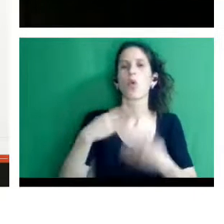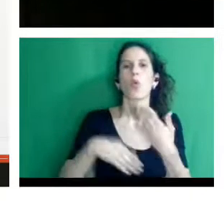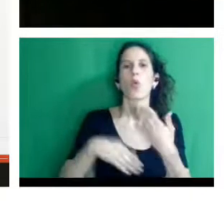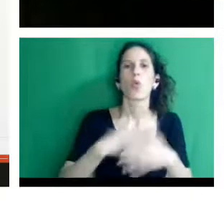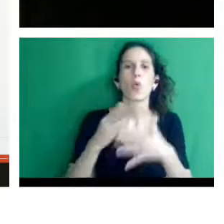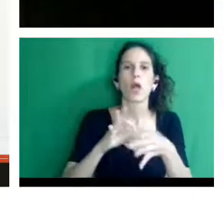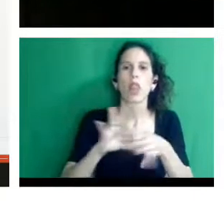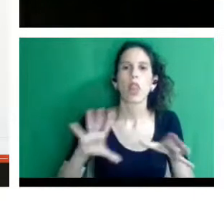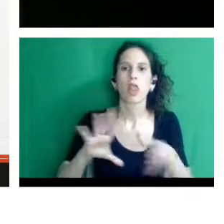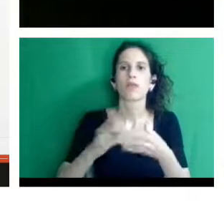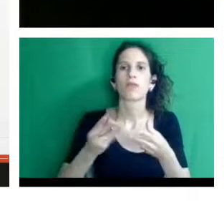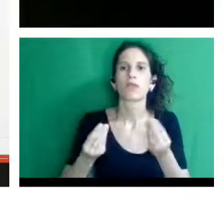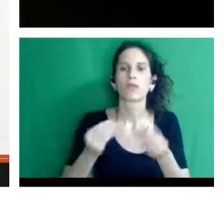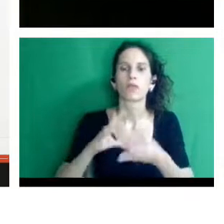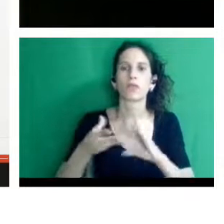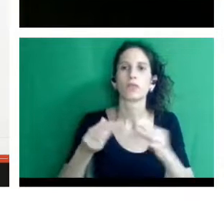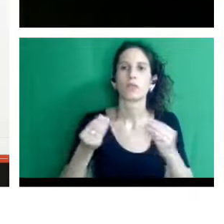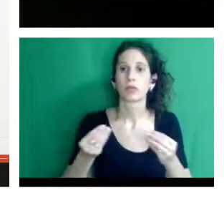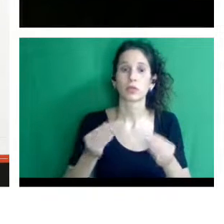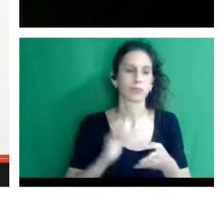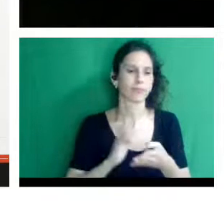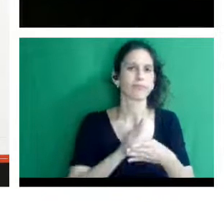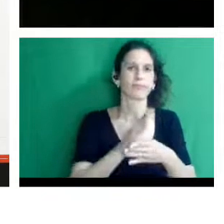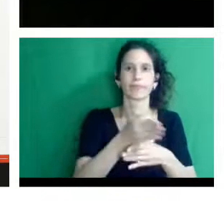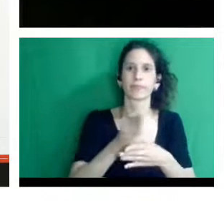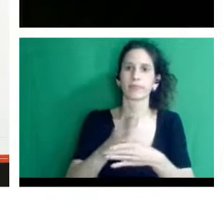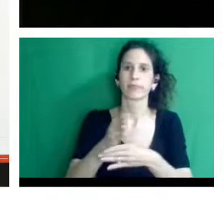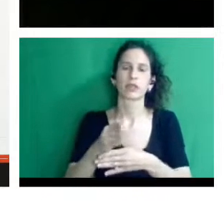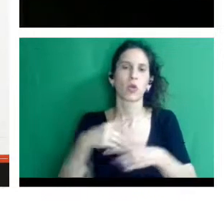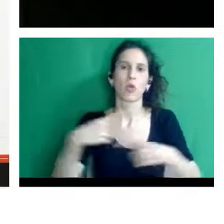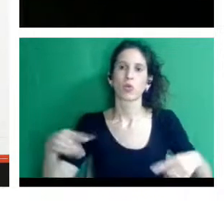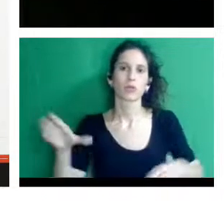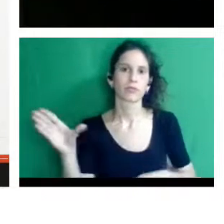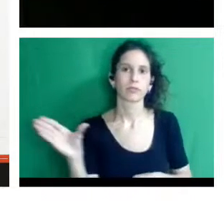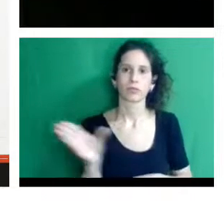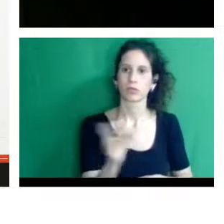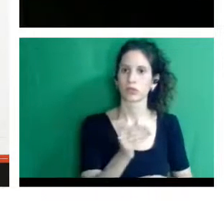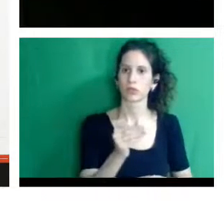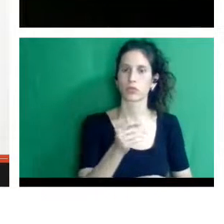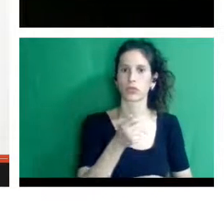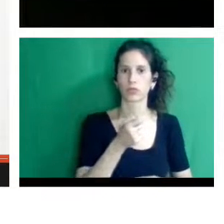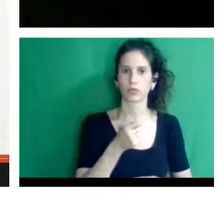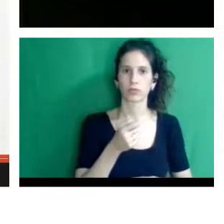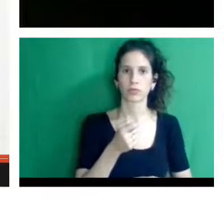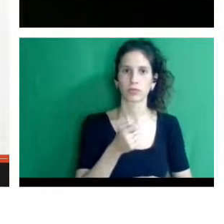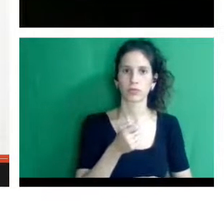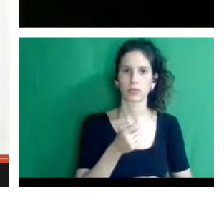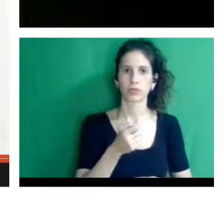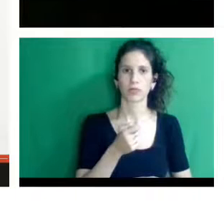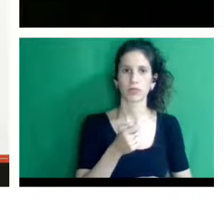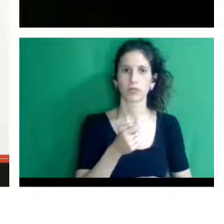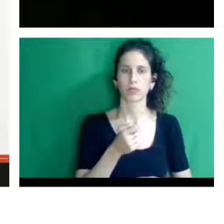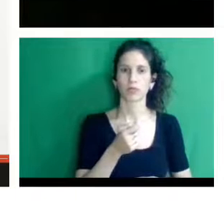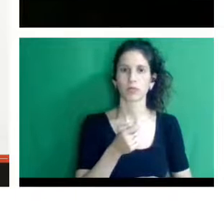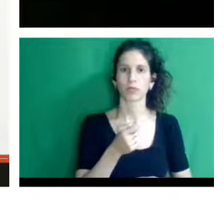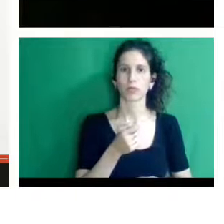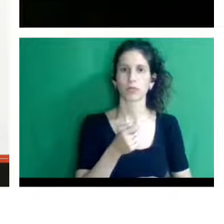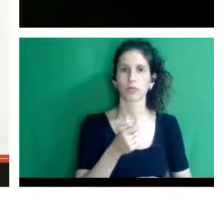todos los servicios. Entre los posibles participantes de los juegos encontramos los residentes de la ciudad